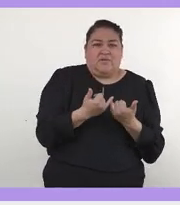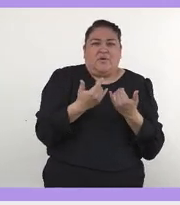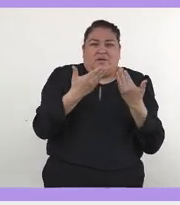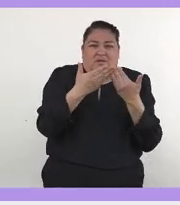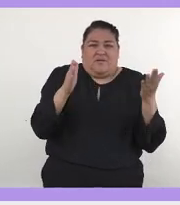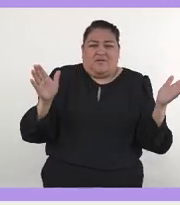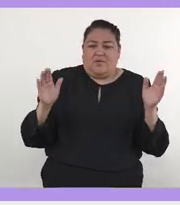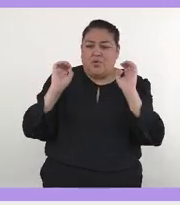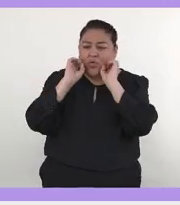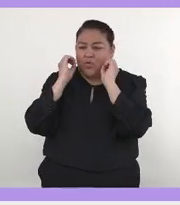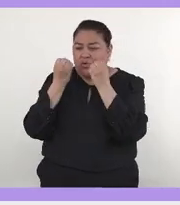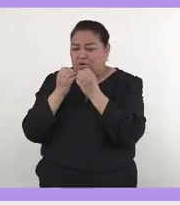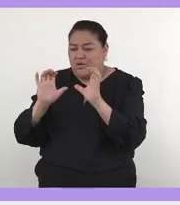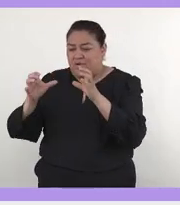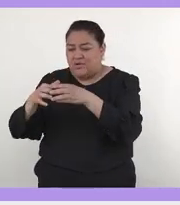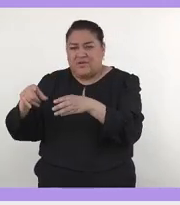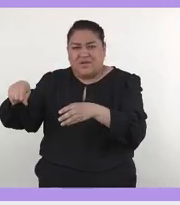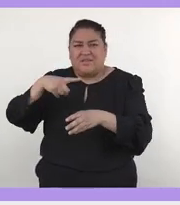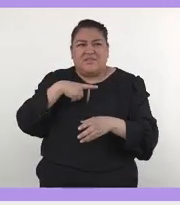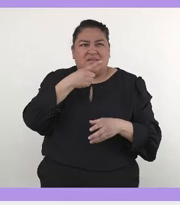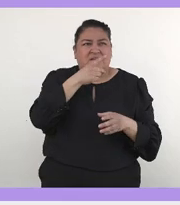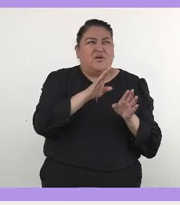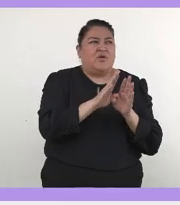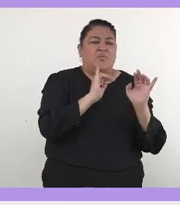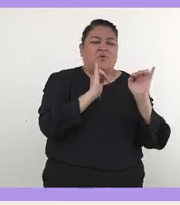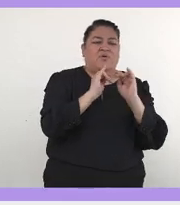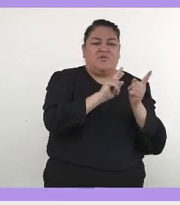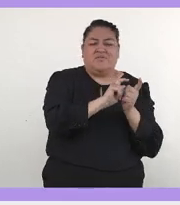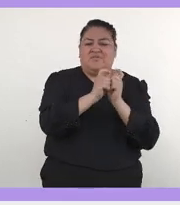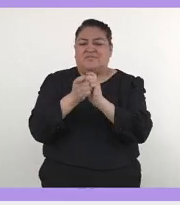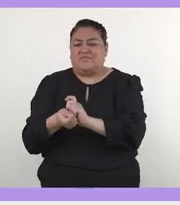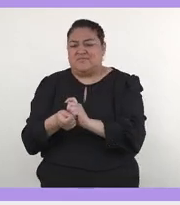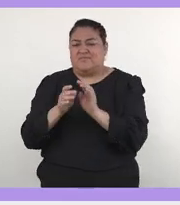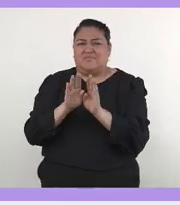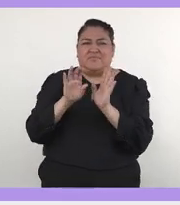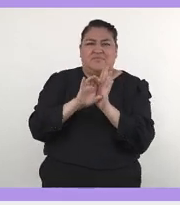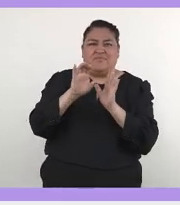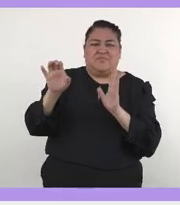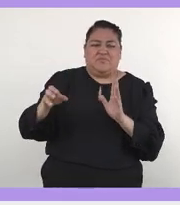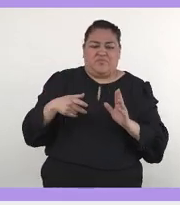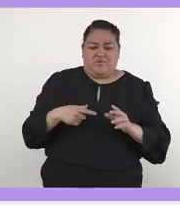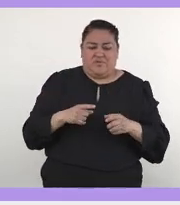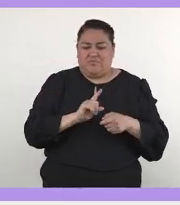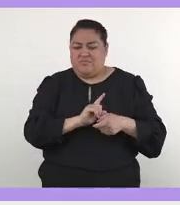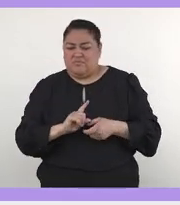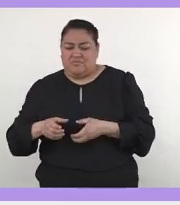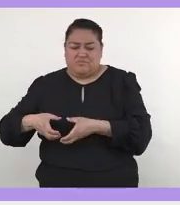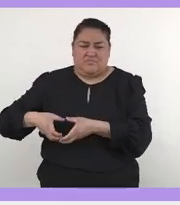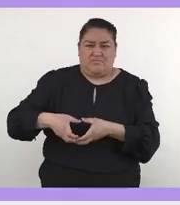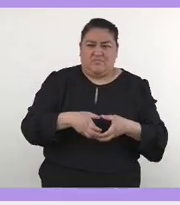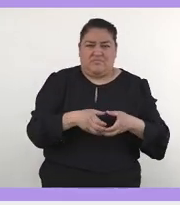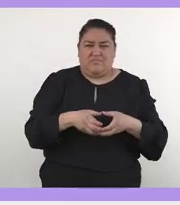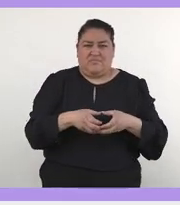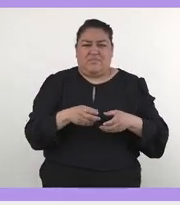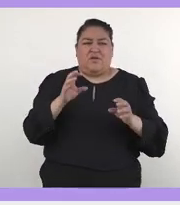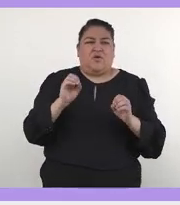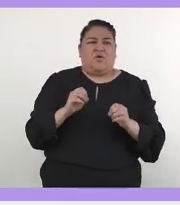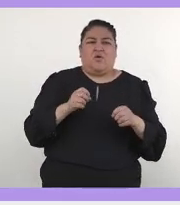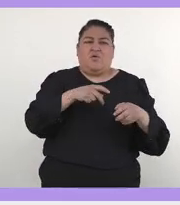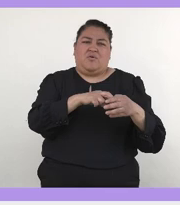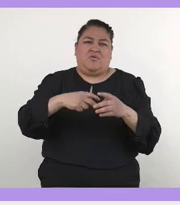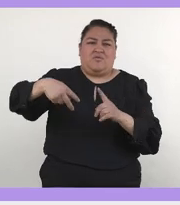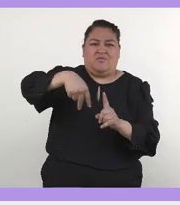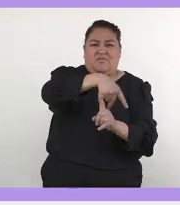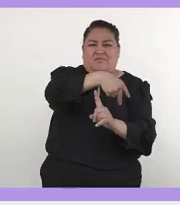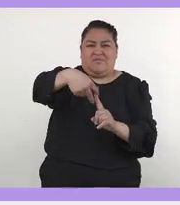porque las propias organizaciones ya yo no sé cómo Traducir cuando sales con el balón o no sé cómo Traducir fildear